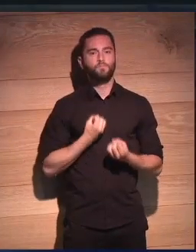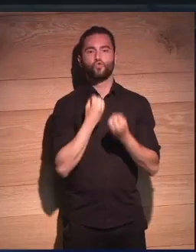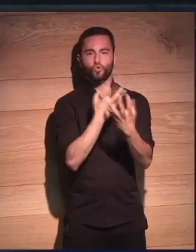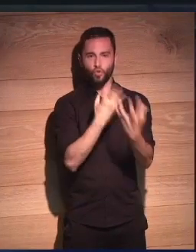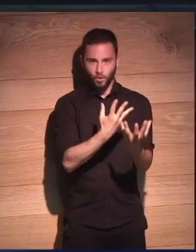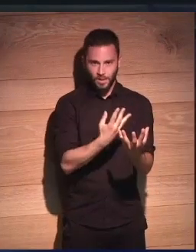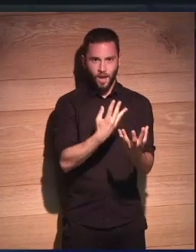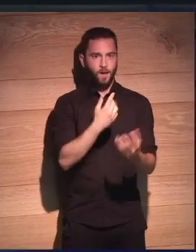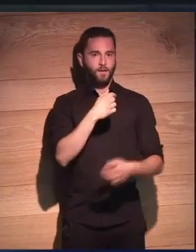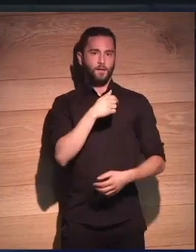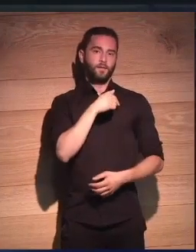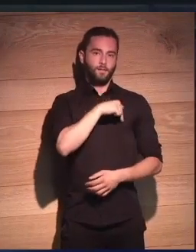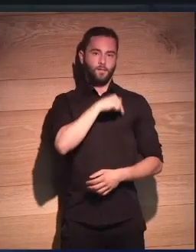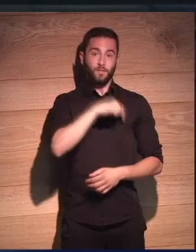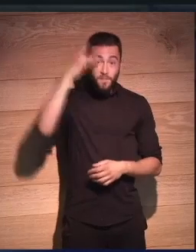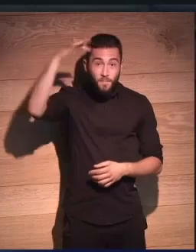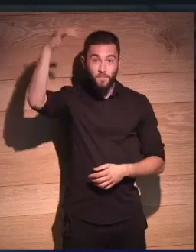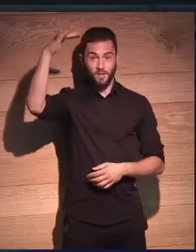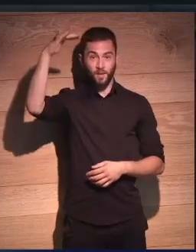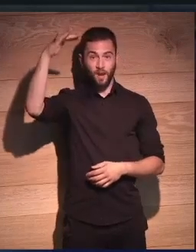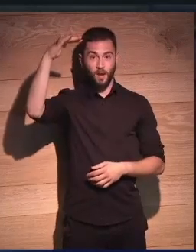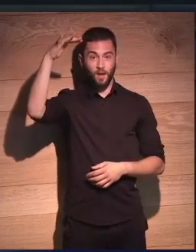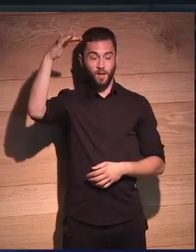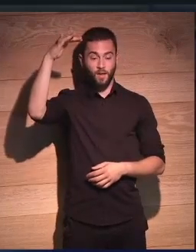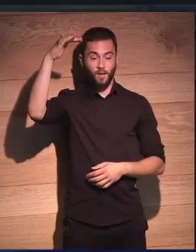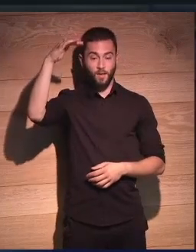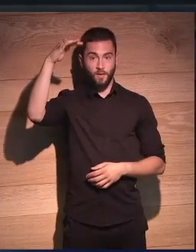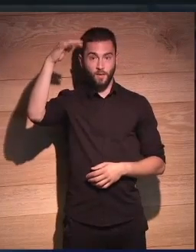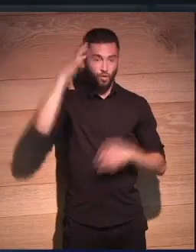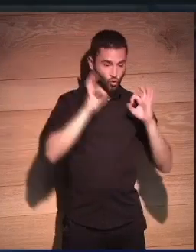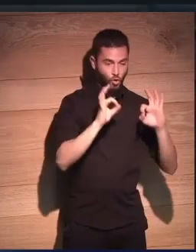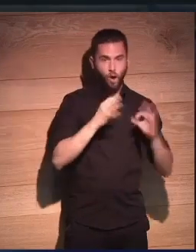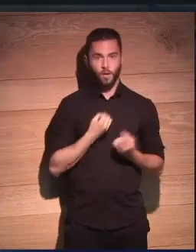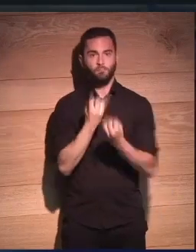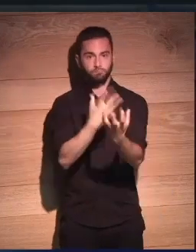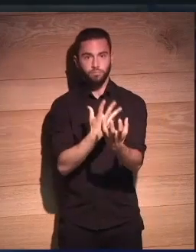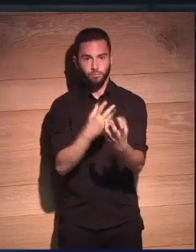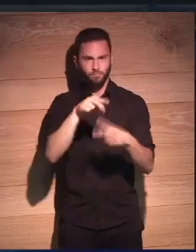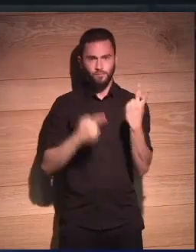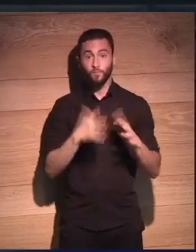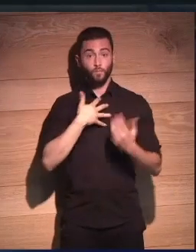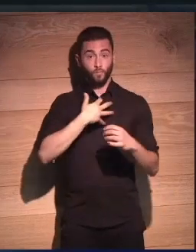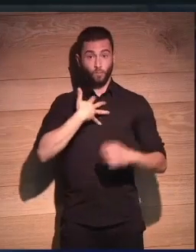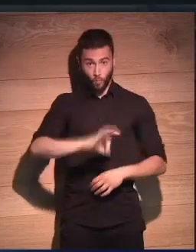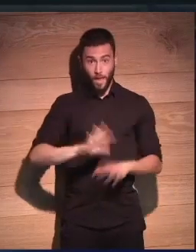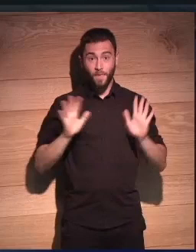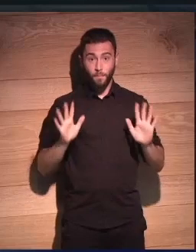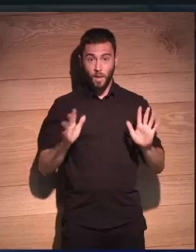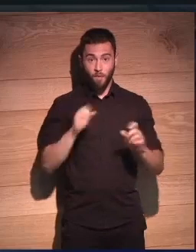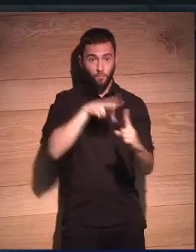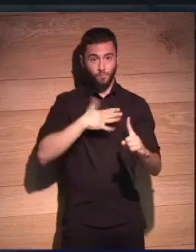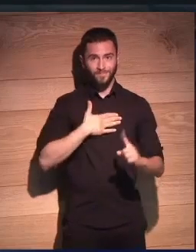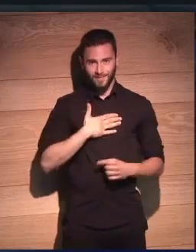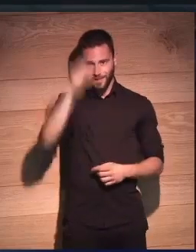llegar desde el imaginario sentimentalmente lo que está contando racionalmente, pero también, desde mi punto